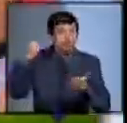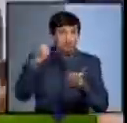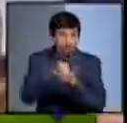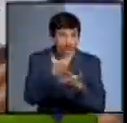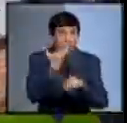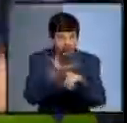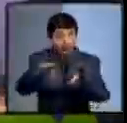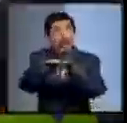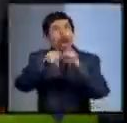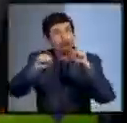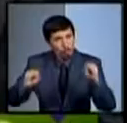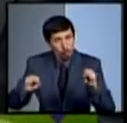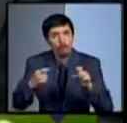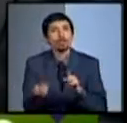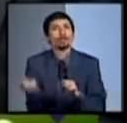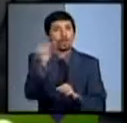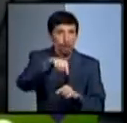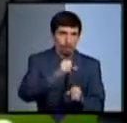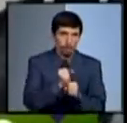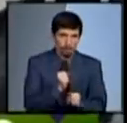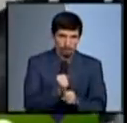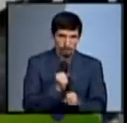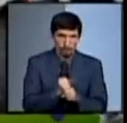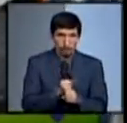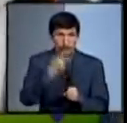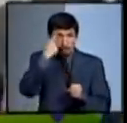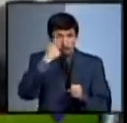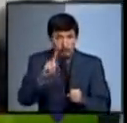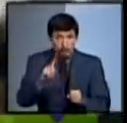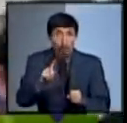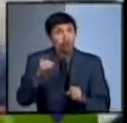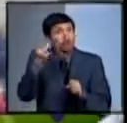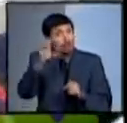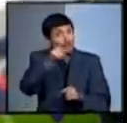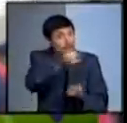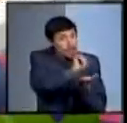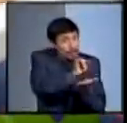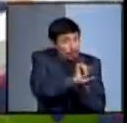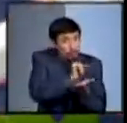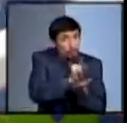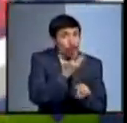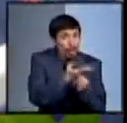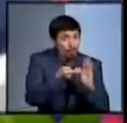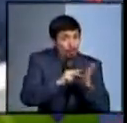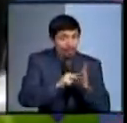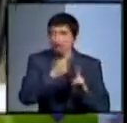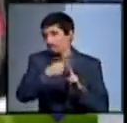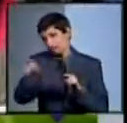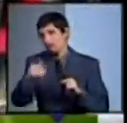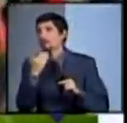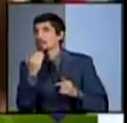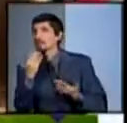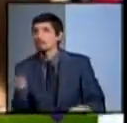a acuerdo para volver al trabajo. Pero no fue la única institución pública que presentó problemas.